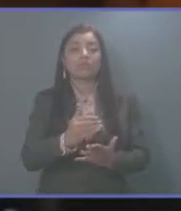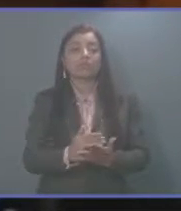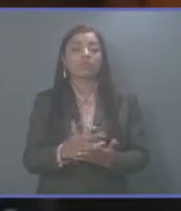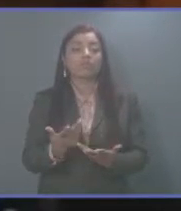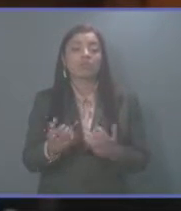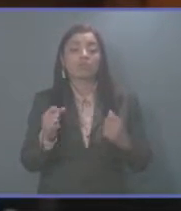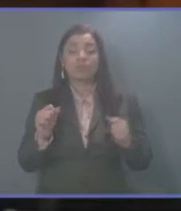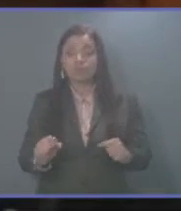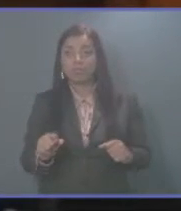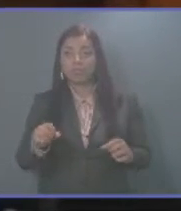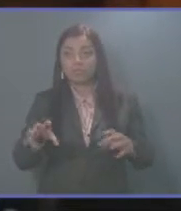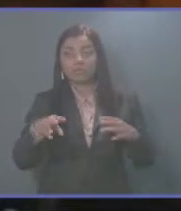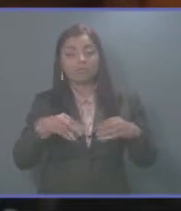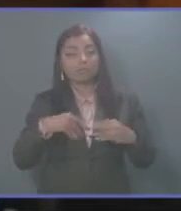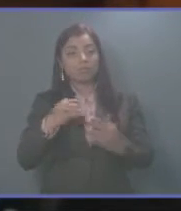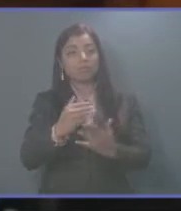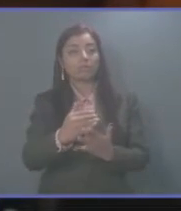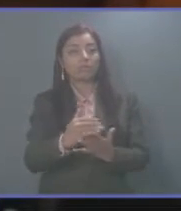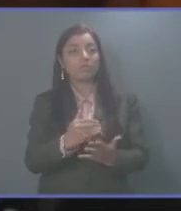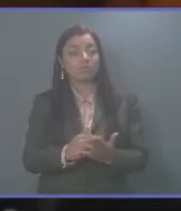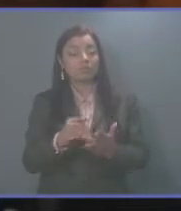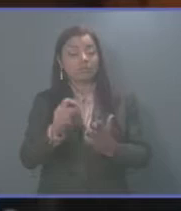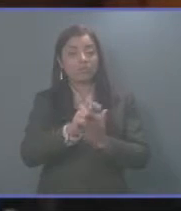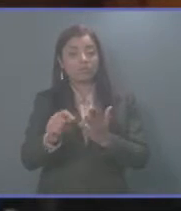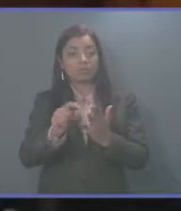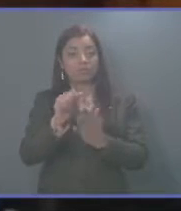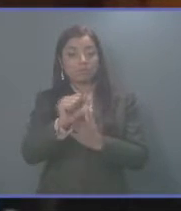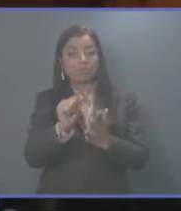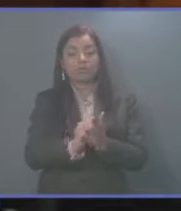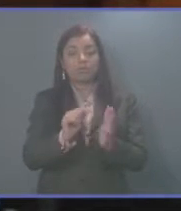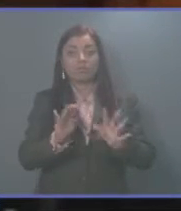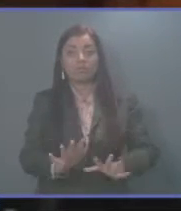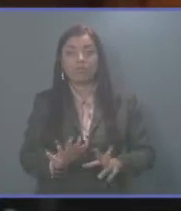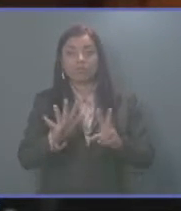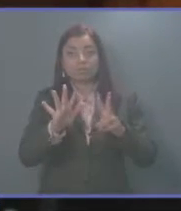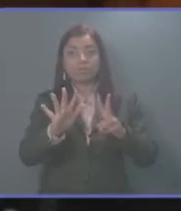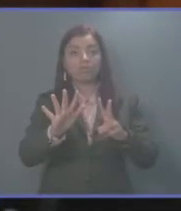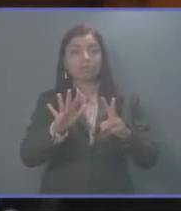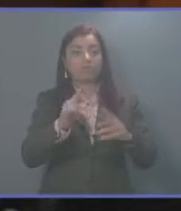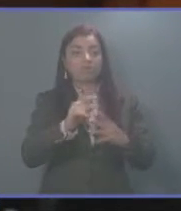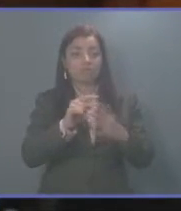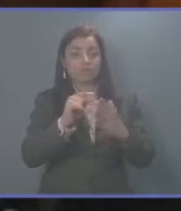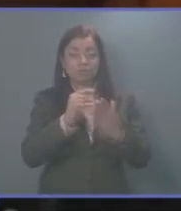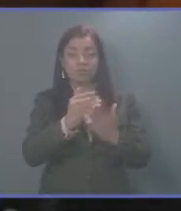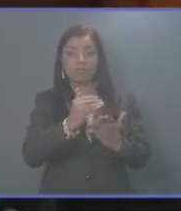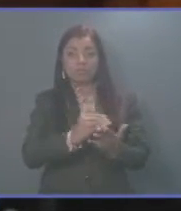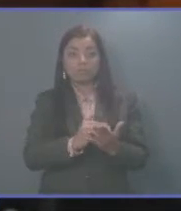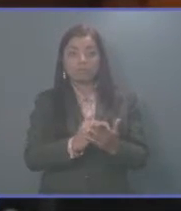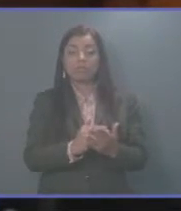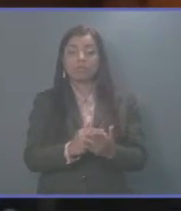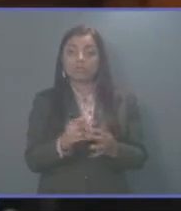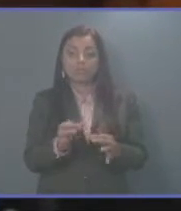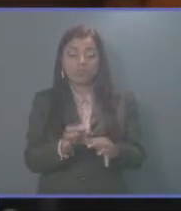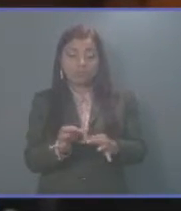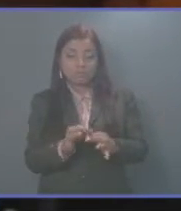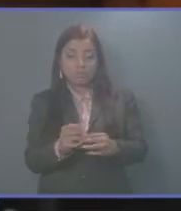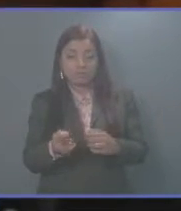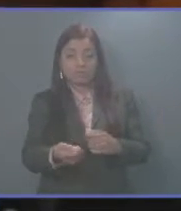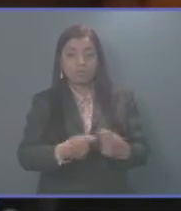Aceptar incluir en el inciso primero del artículo 17 el sujeto activo